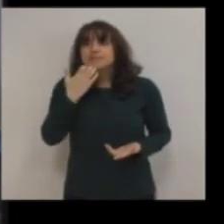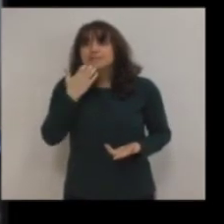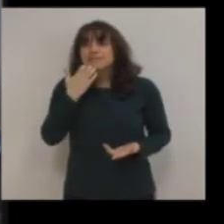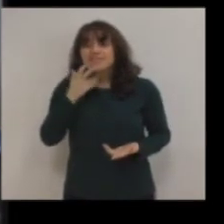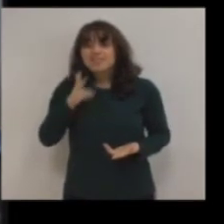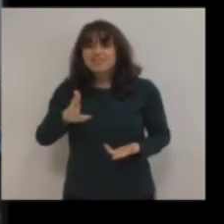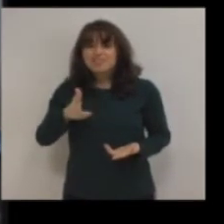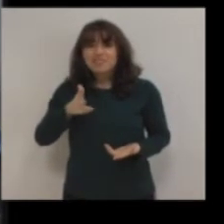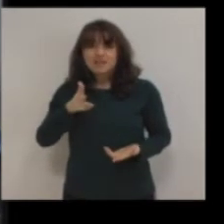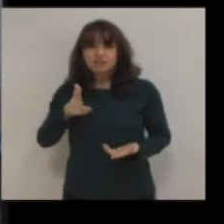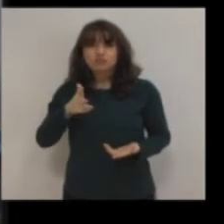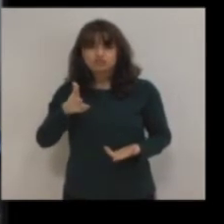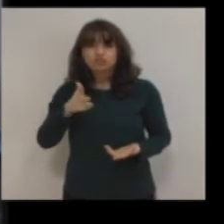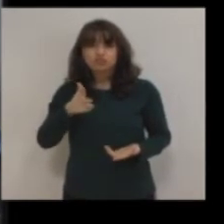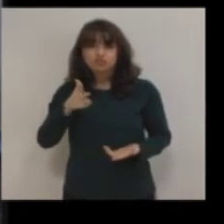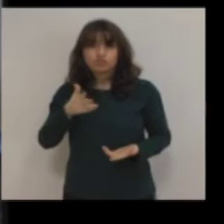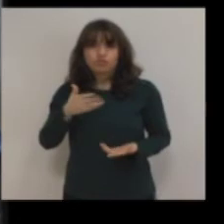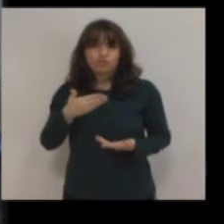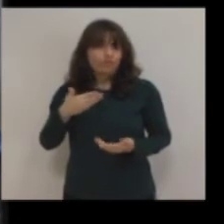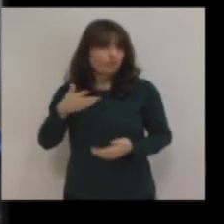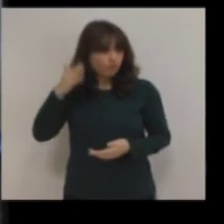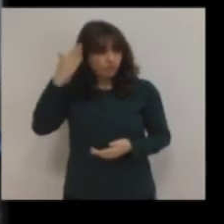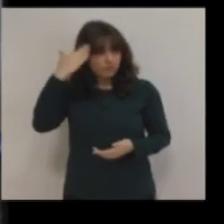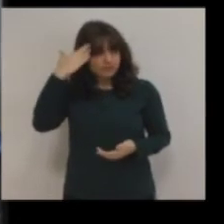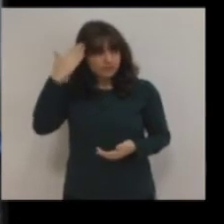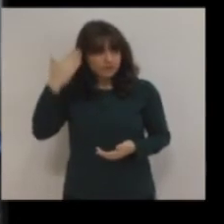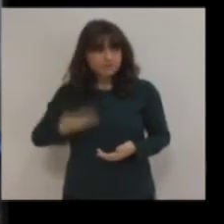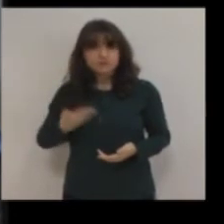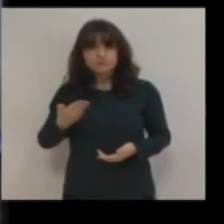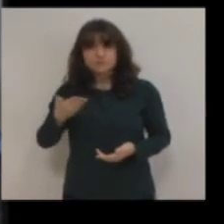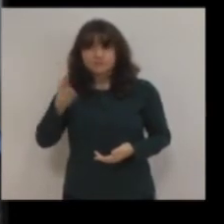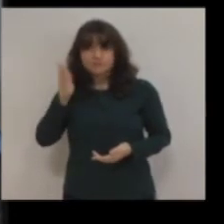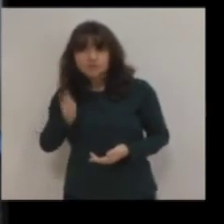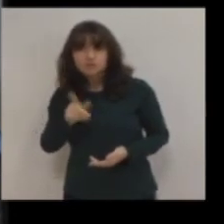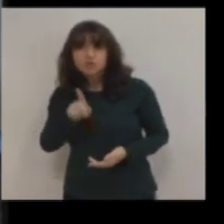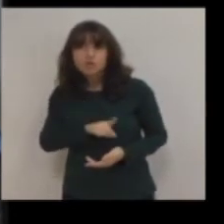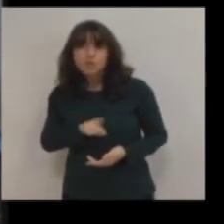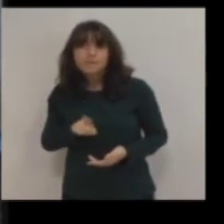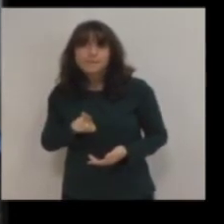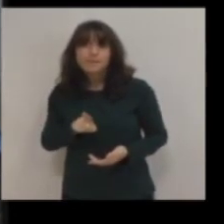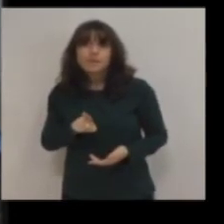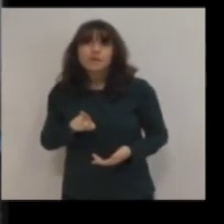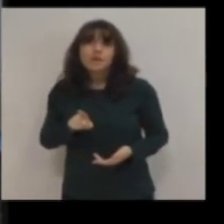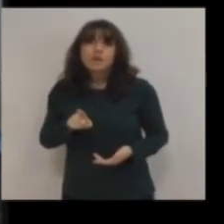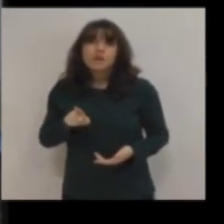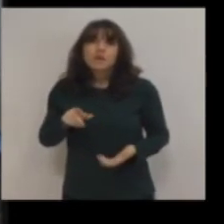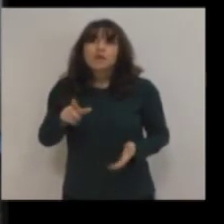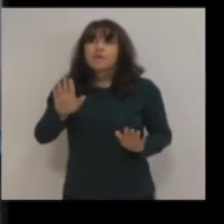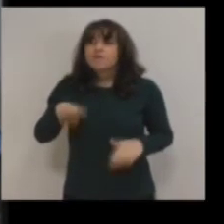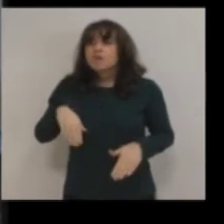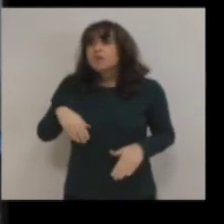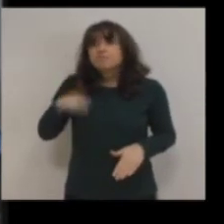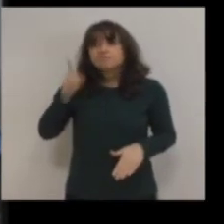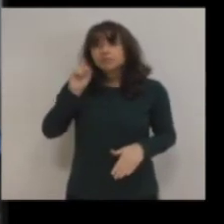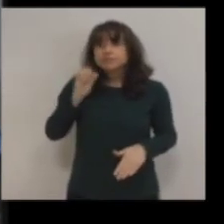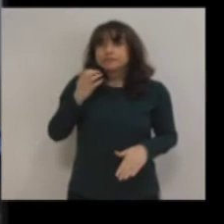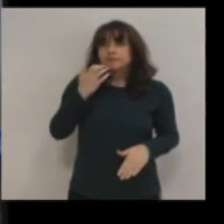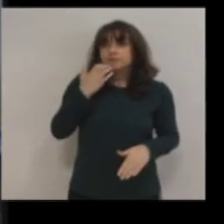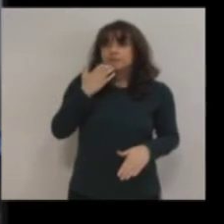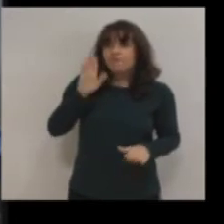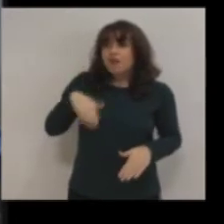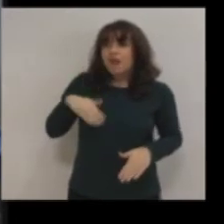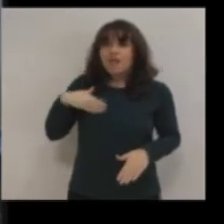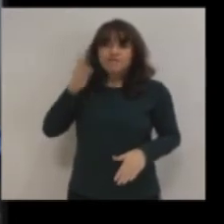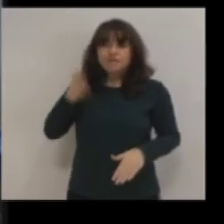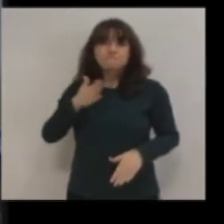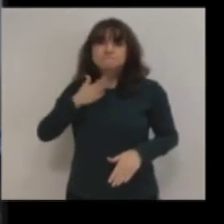derechos fundamentales no es un delito, pues no sé muy bien qué es lo que debe hacerse delito. Al final es una vulneración de todos